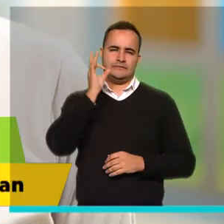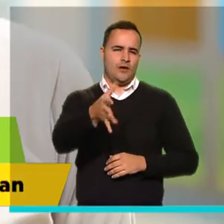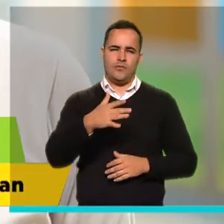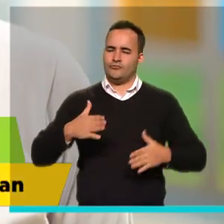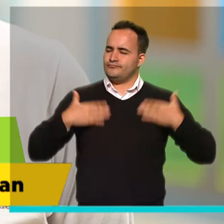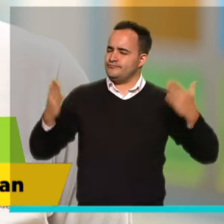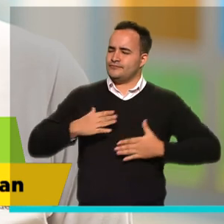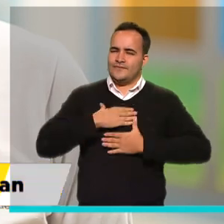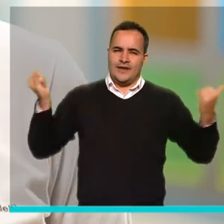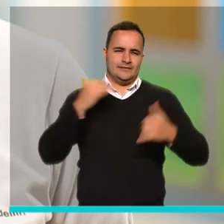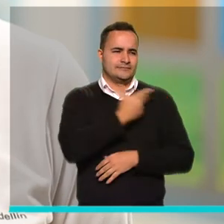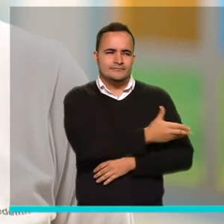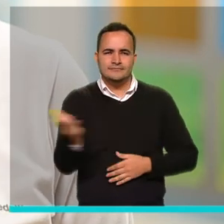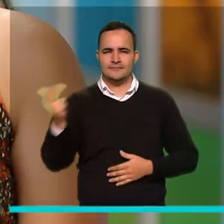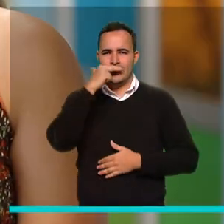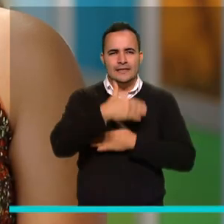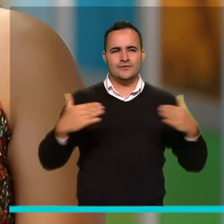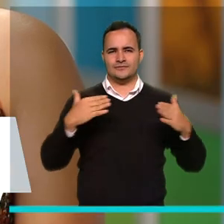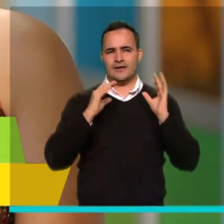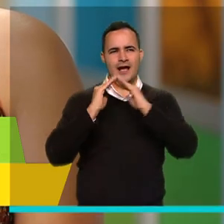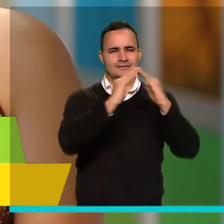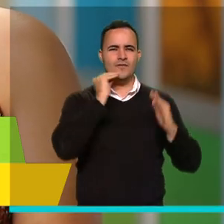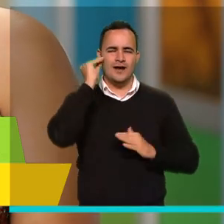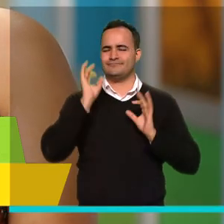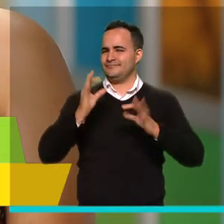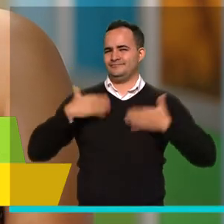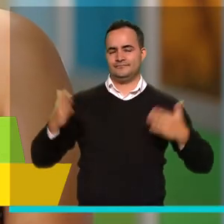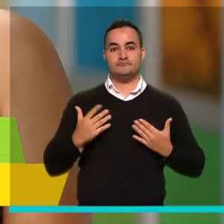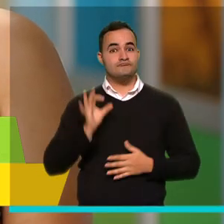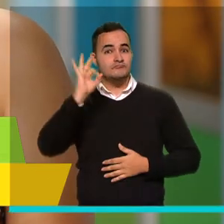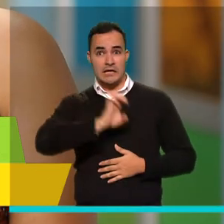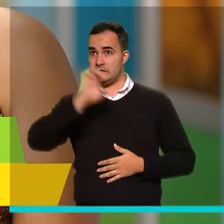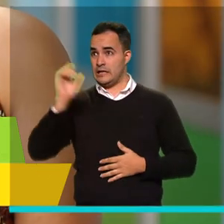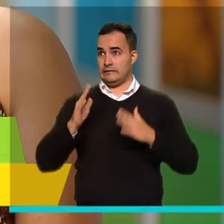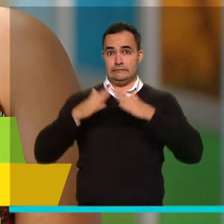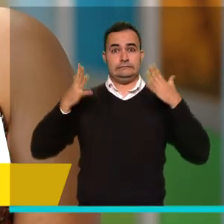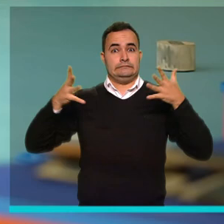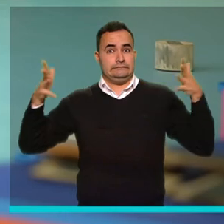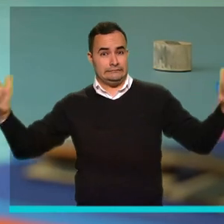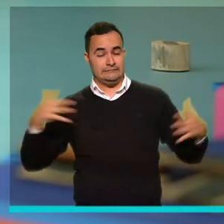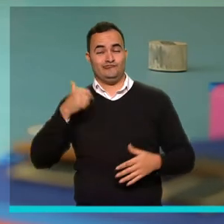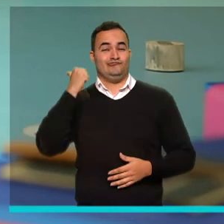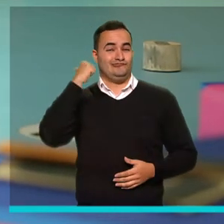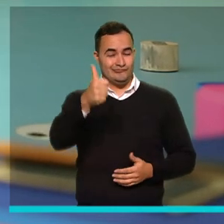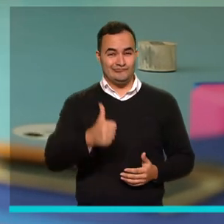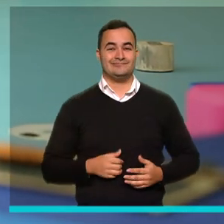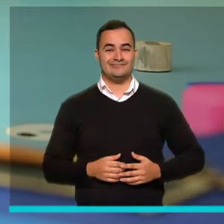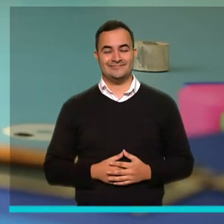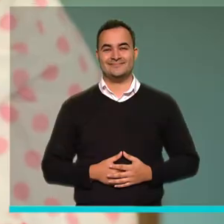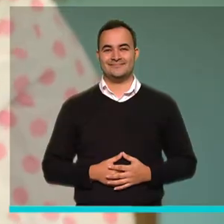a traer demasiadas cosas bonitas y buenas. Súper bien, muy grande, mucho espacio, muy bueno.